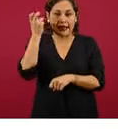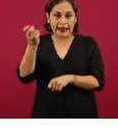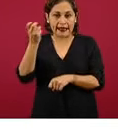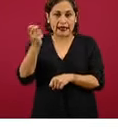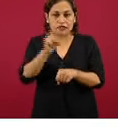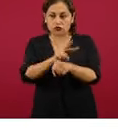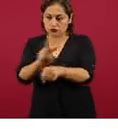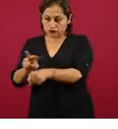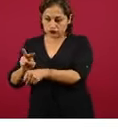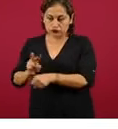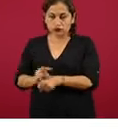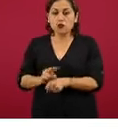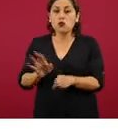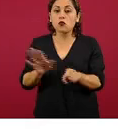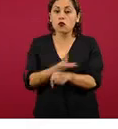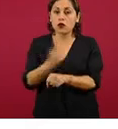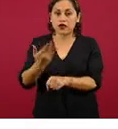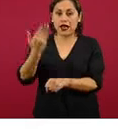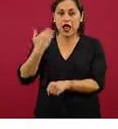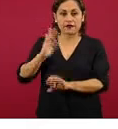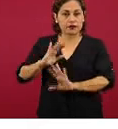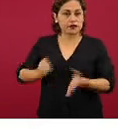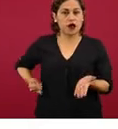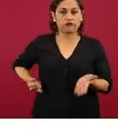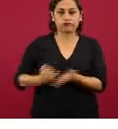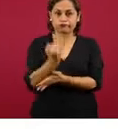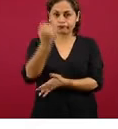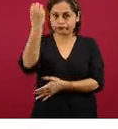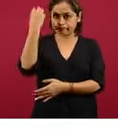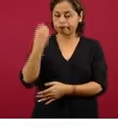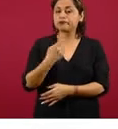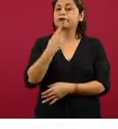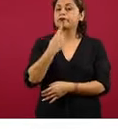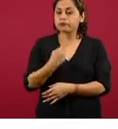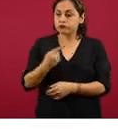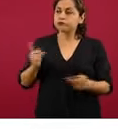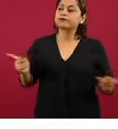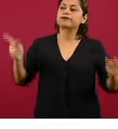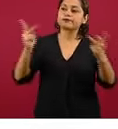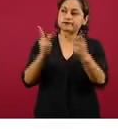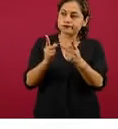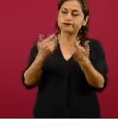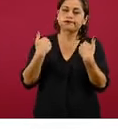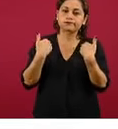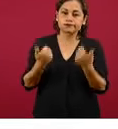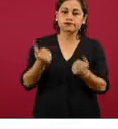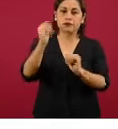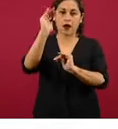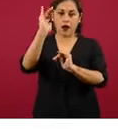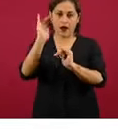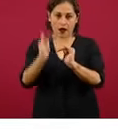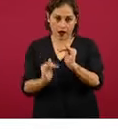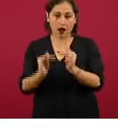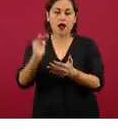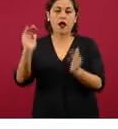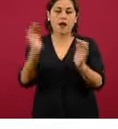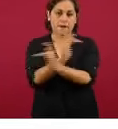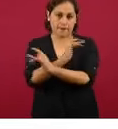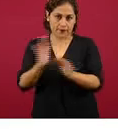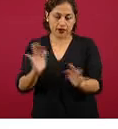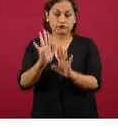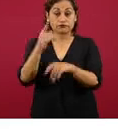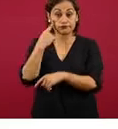de haber puesto el semáforo rojo, también tradicionalmente hay esta disminución de la movilidad. El tren ligero se ha